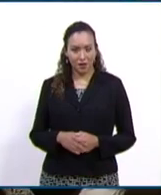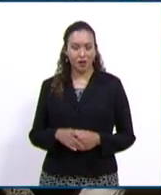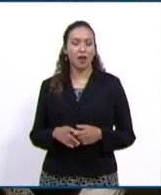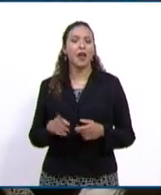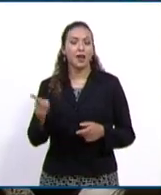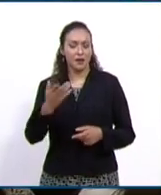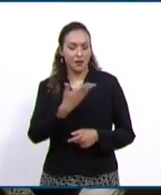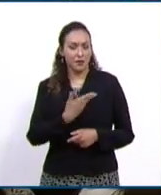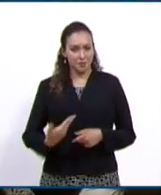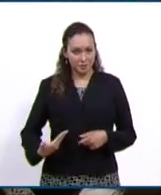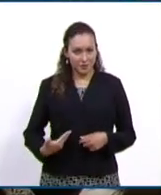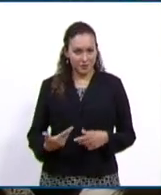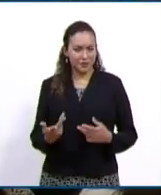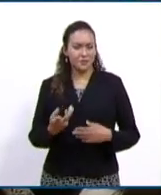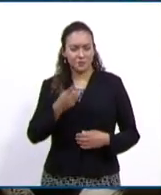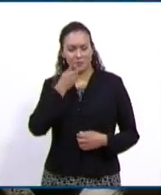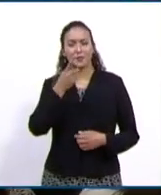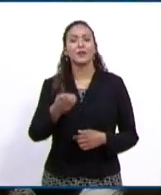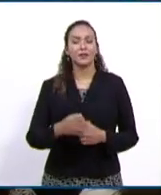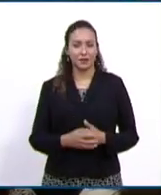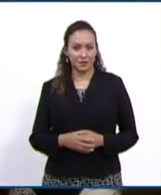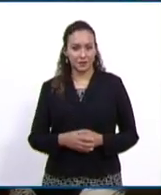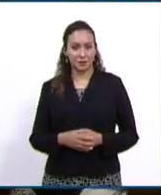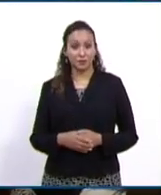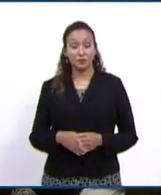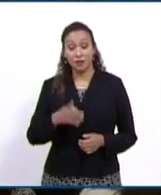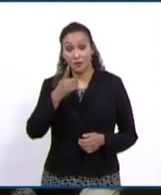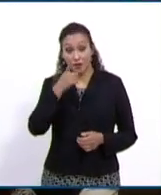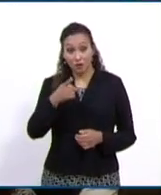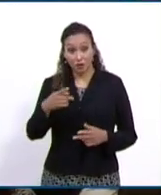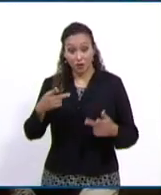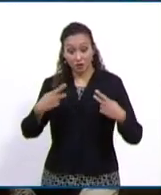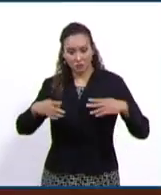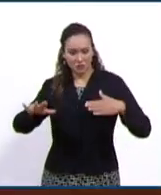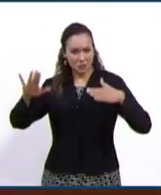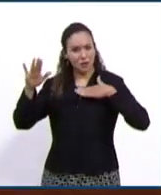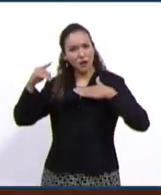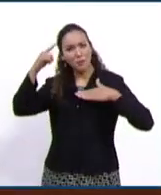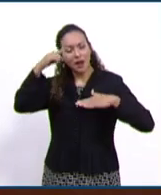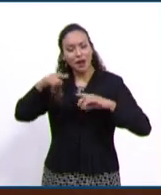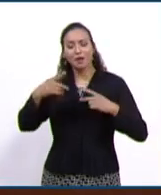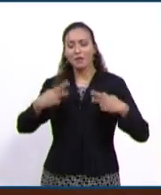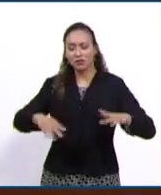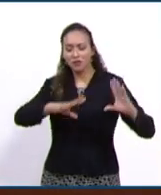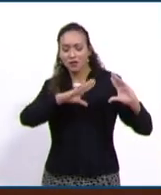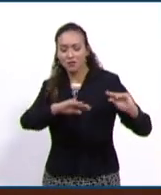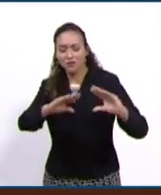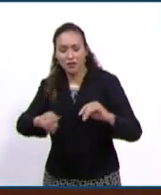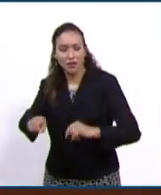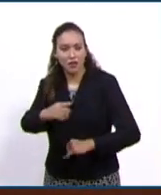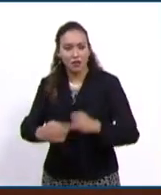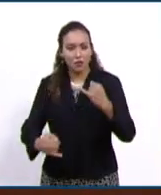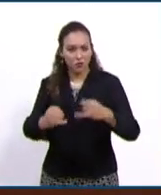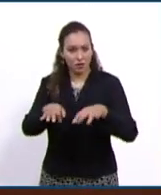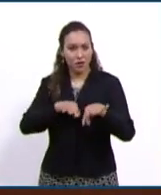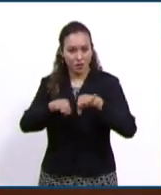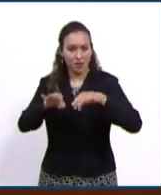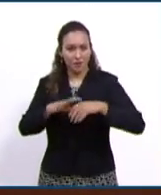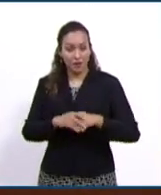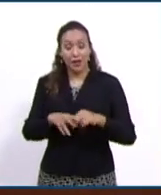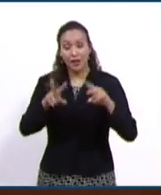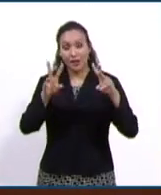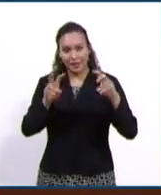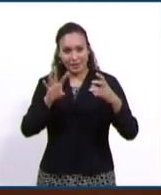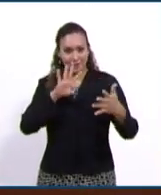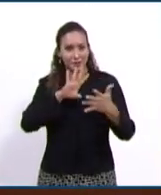Judicatura Federal, Norma Lucía Piña Hernández, aseguró que el compromiso y la constante capacitación de personas impartidoras de justicia en materia penal es